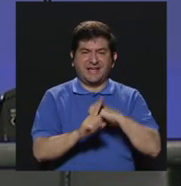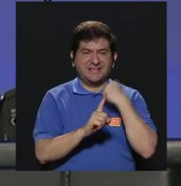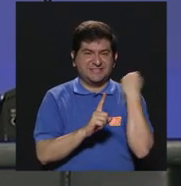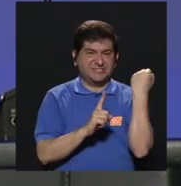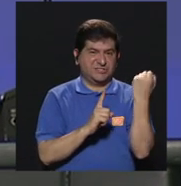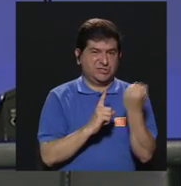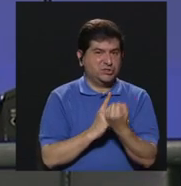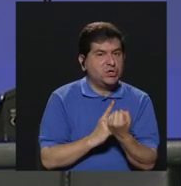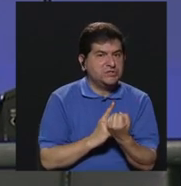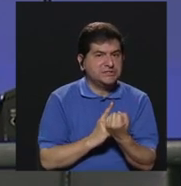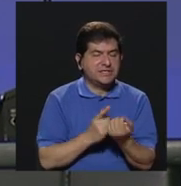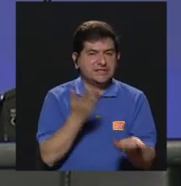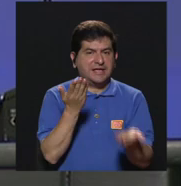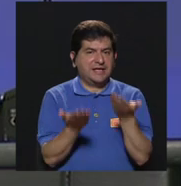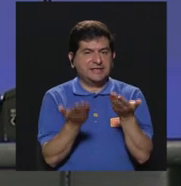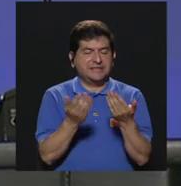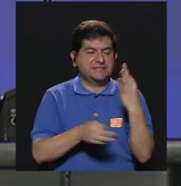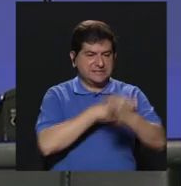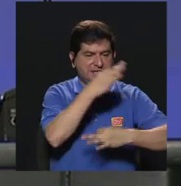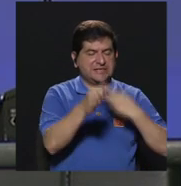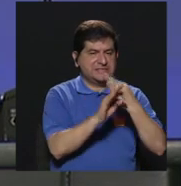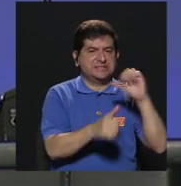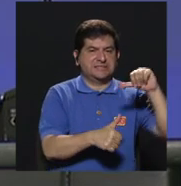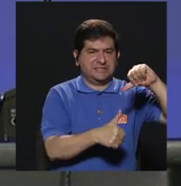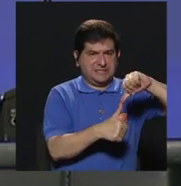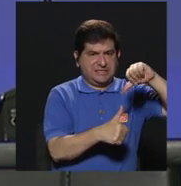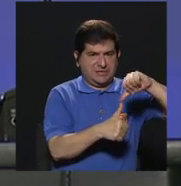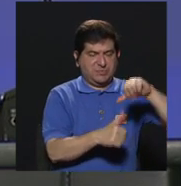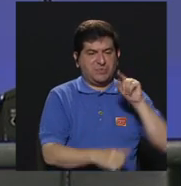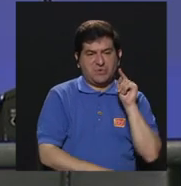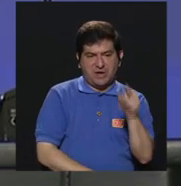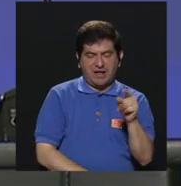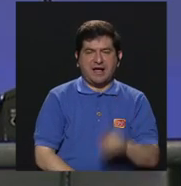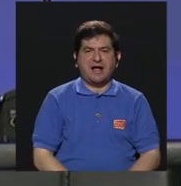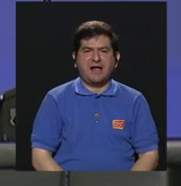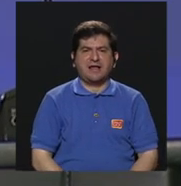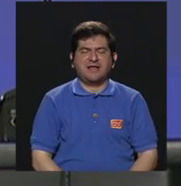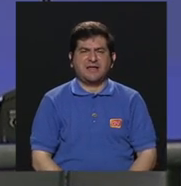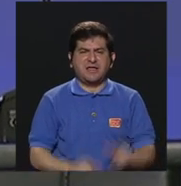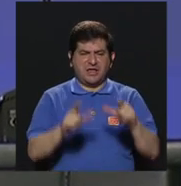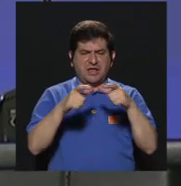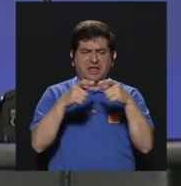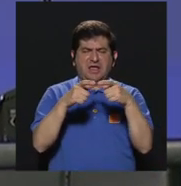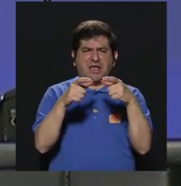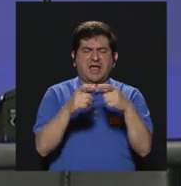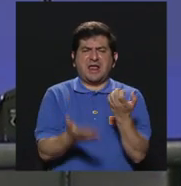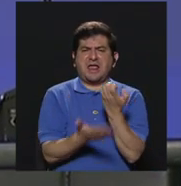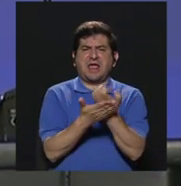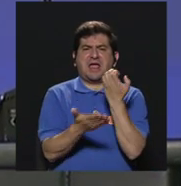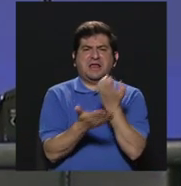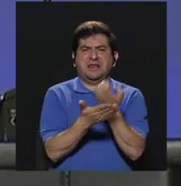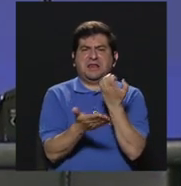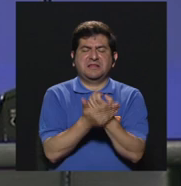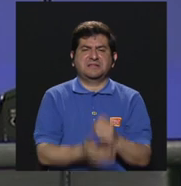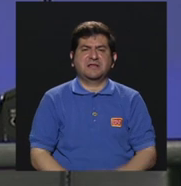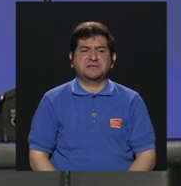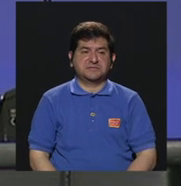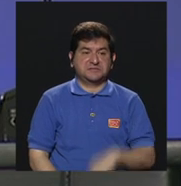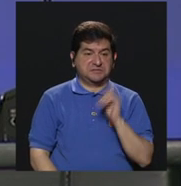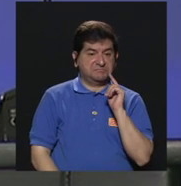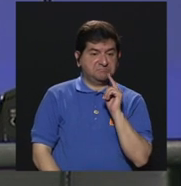sociedades como las centroamericanas, en las cuales las élites económicas ni siquiera